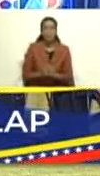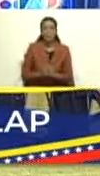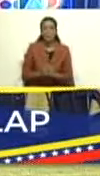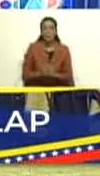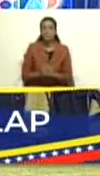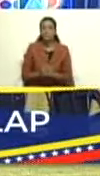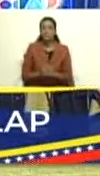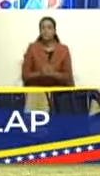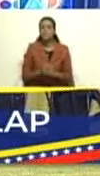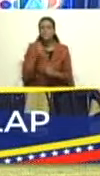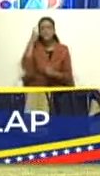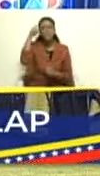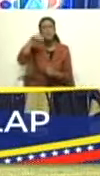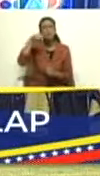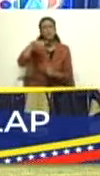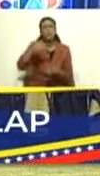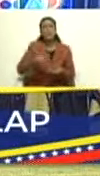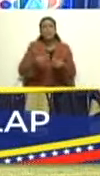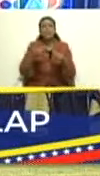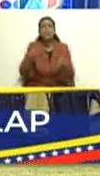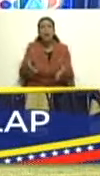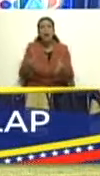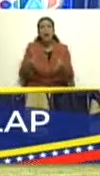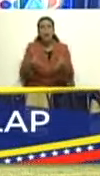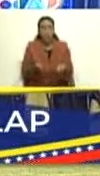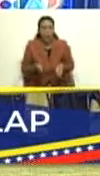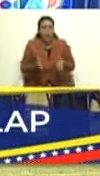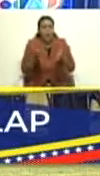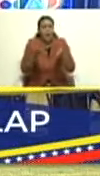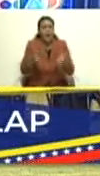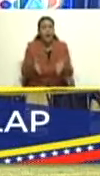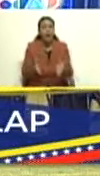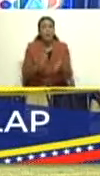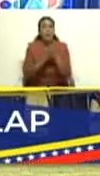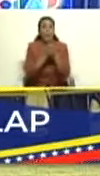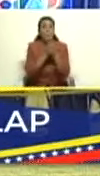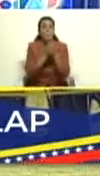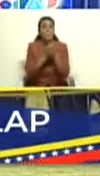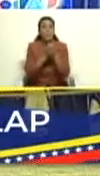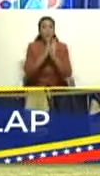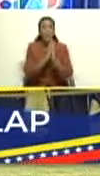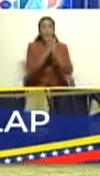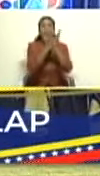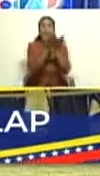le regalé a una compañera, amiga, este libro.